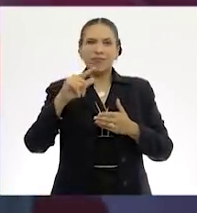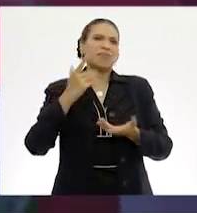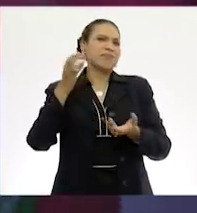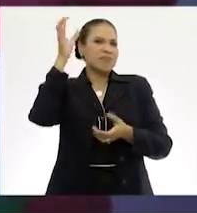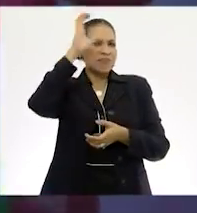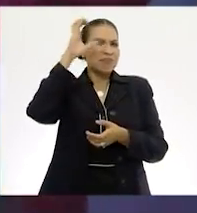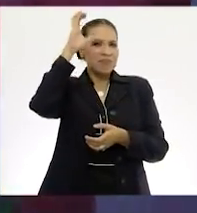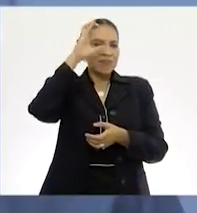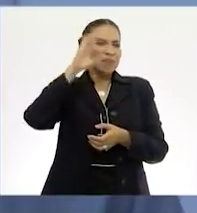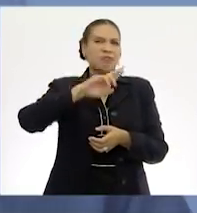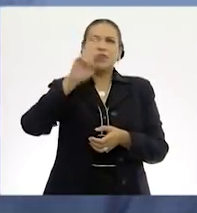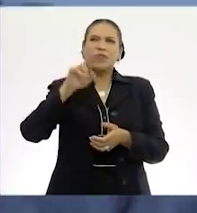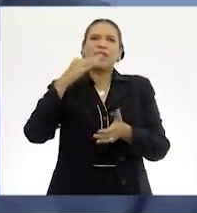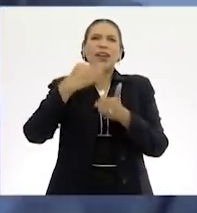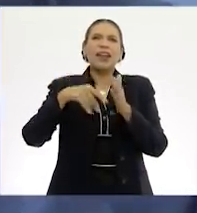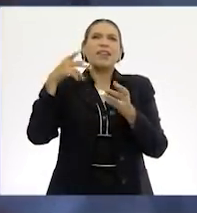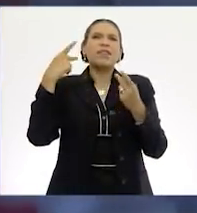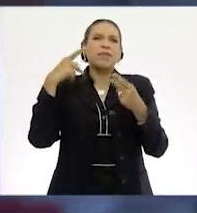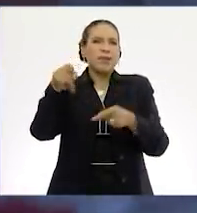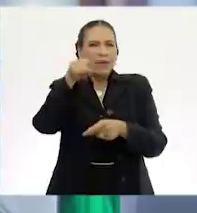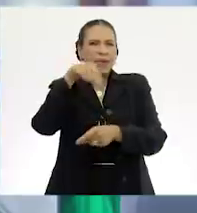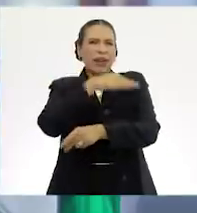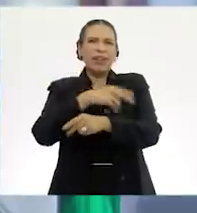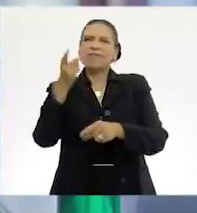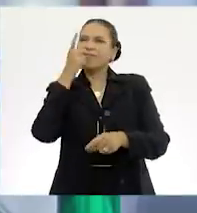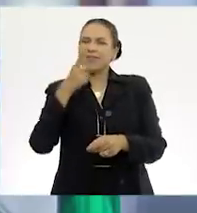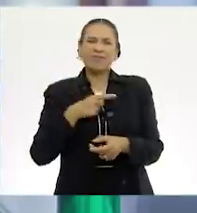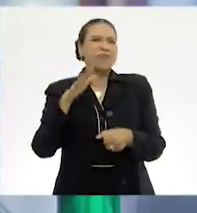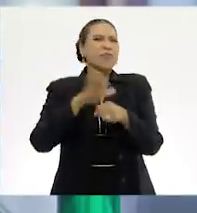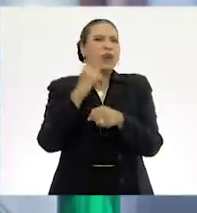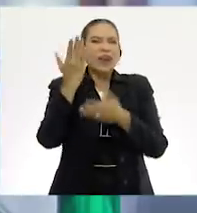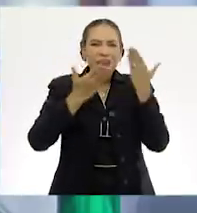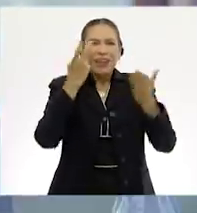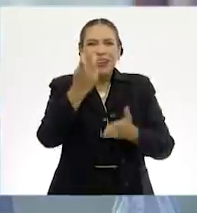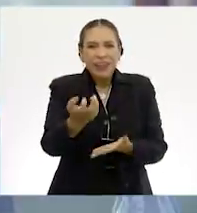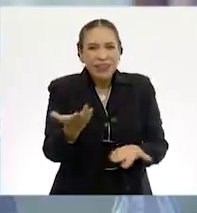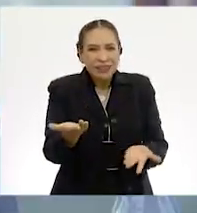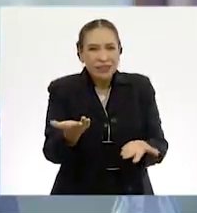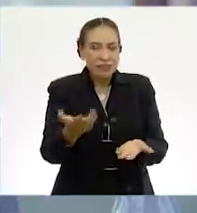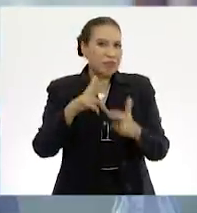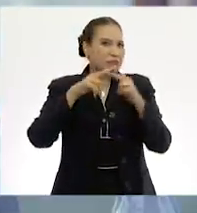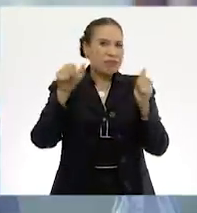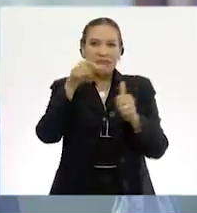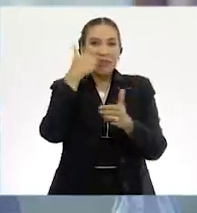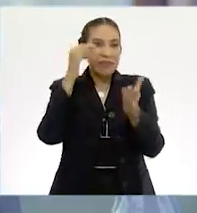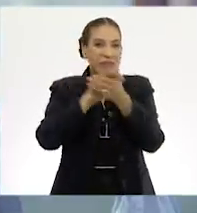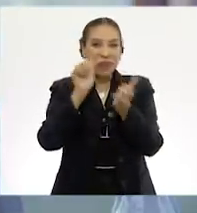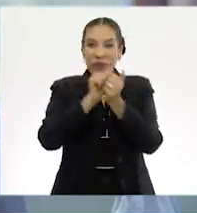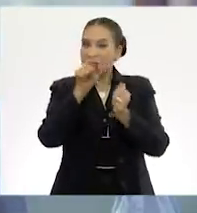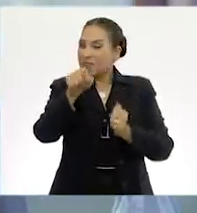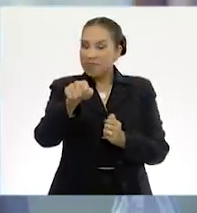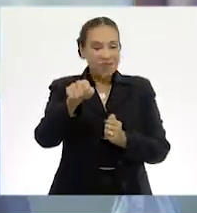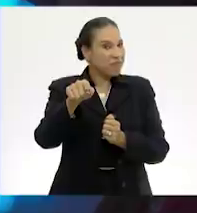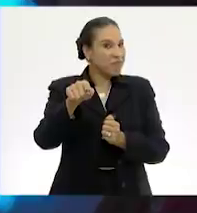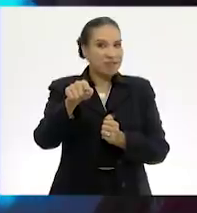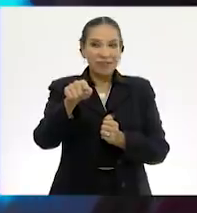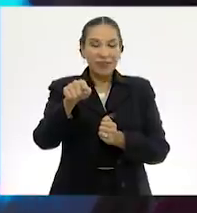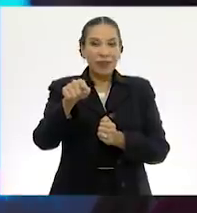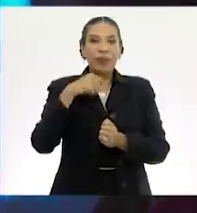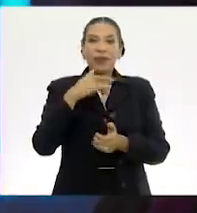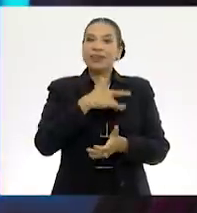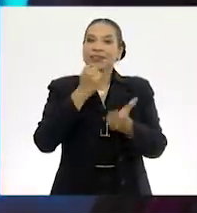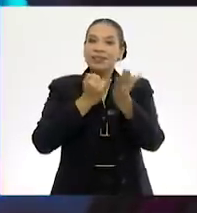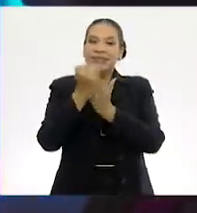alguna ciencia y nunca faltó el familiar que me dijera, ¿por qué estudias eso? Nadie se va a querer casar contigo.